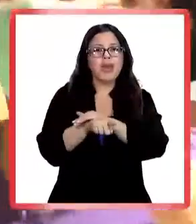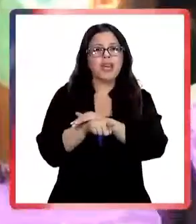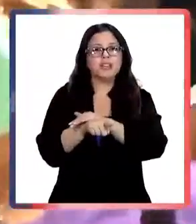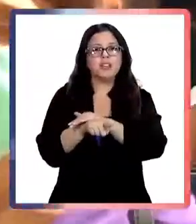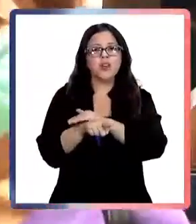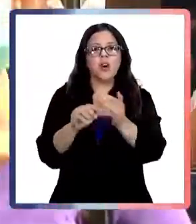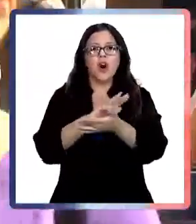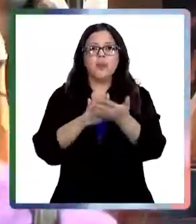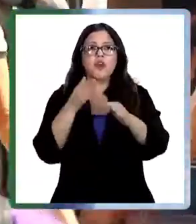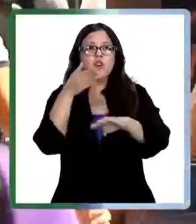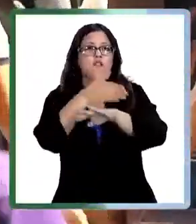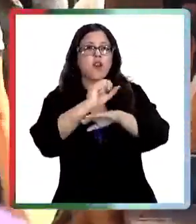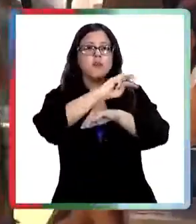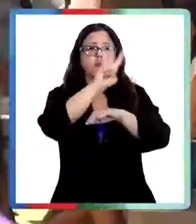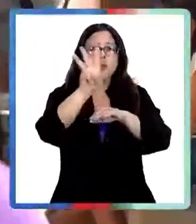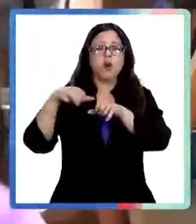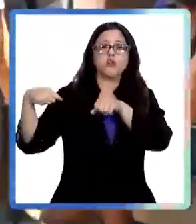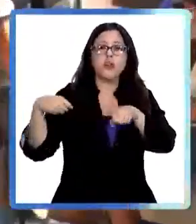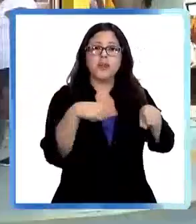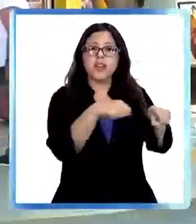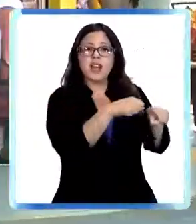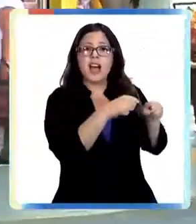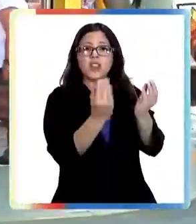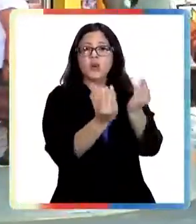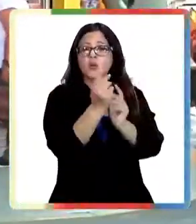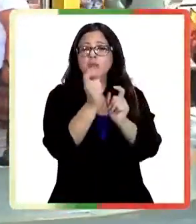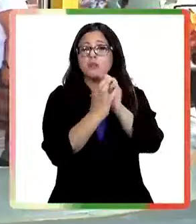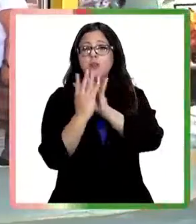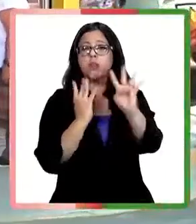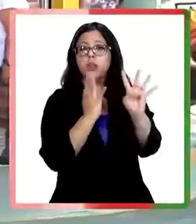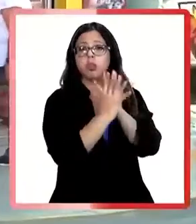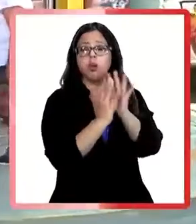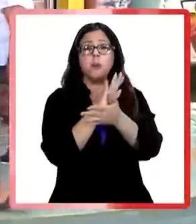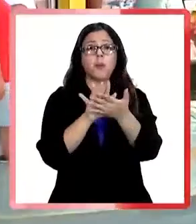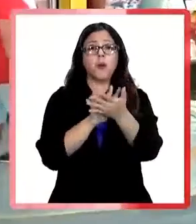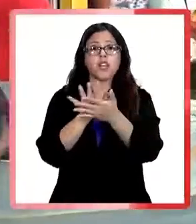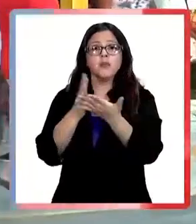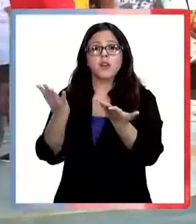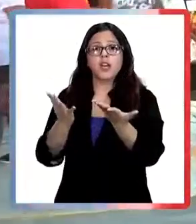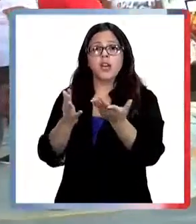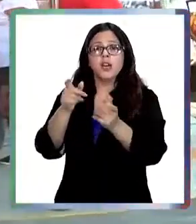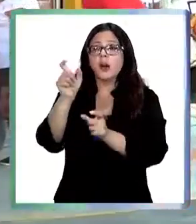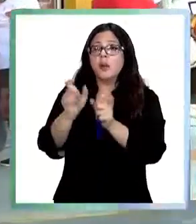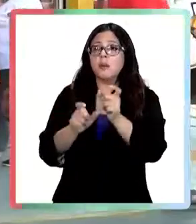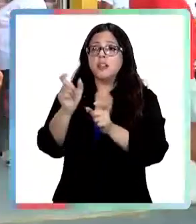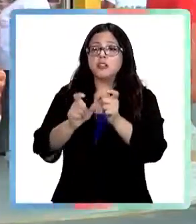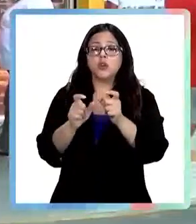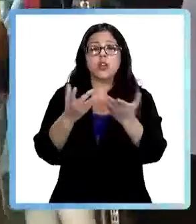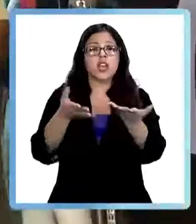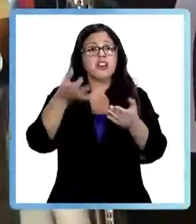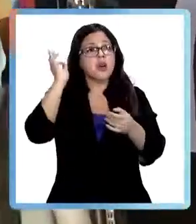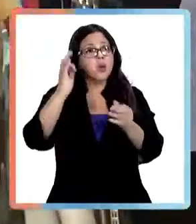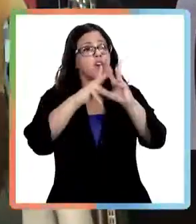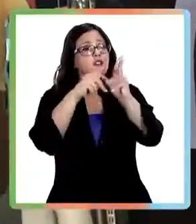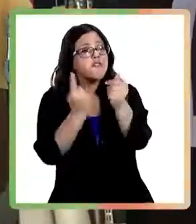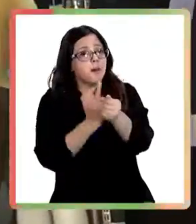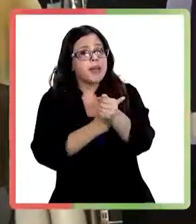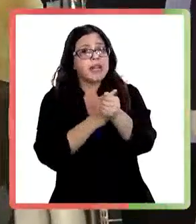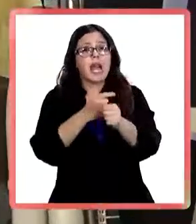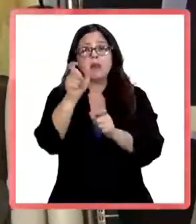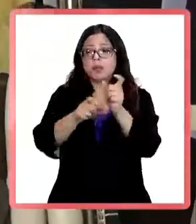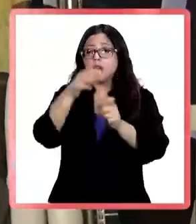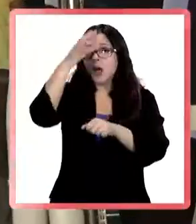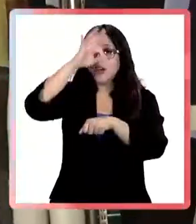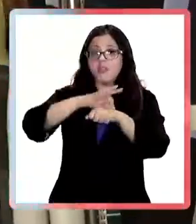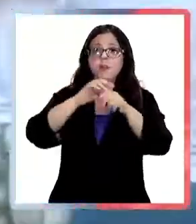Si voy al mall o al supermercado y está repleto, si voy a un evento familiar y hay gente resfriada, la mascarilla sería de utilidad